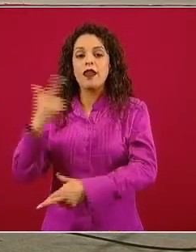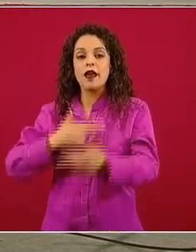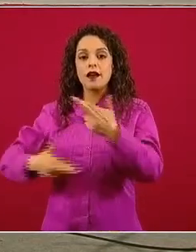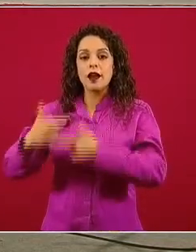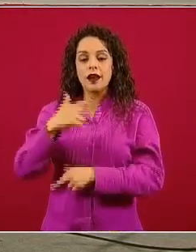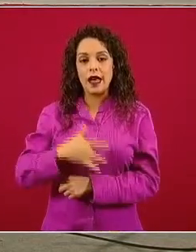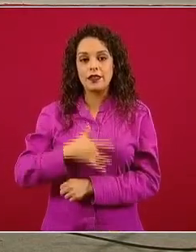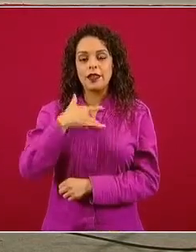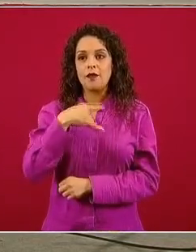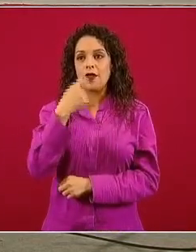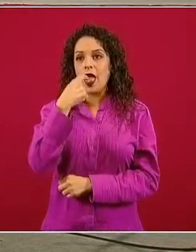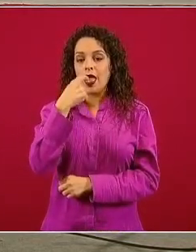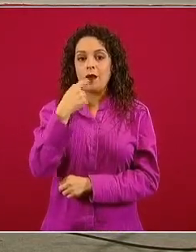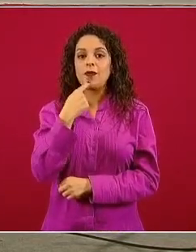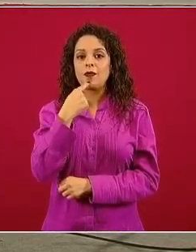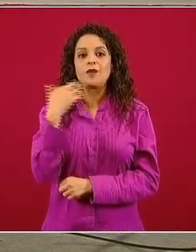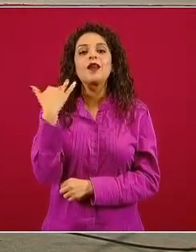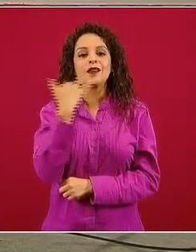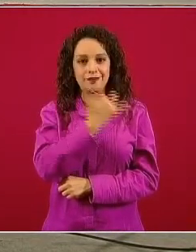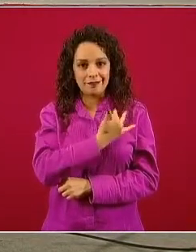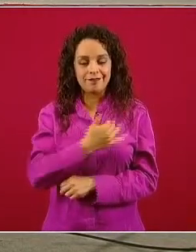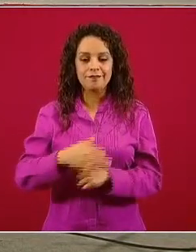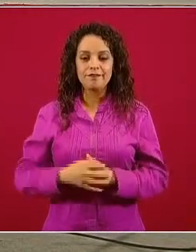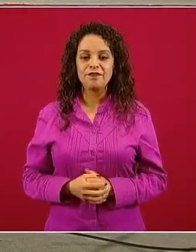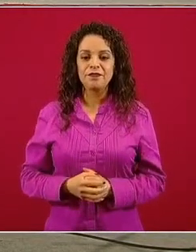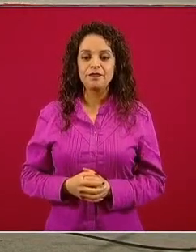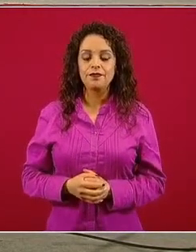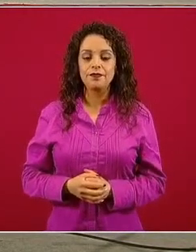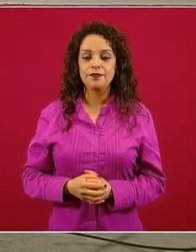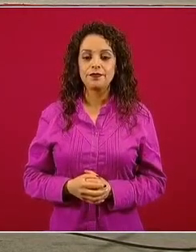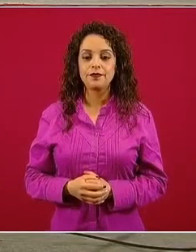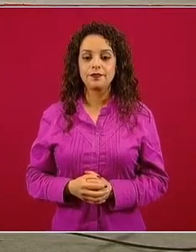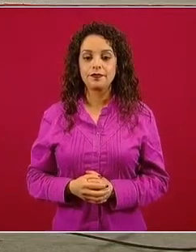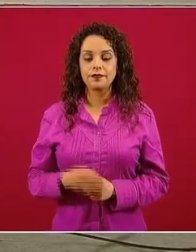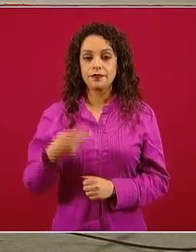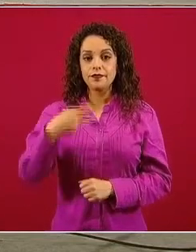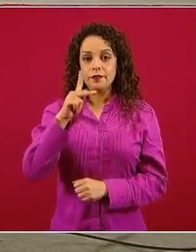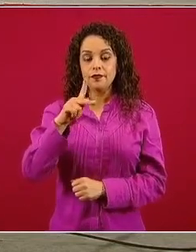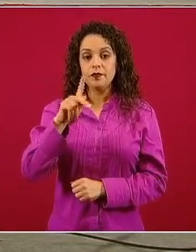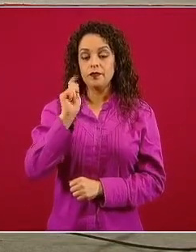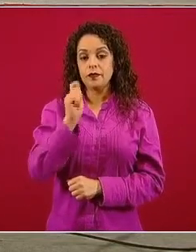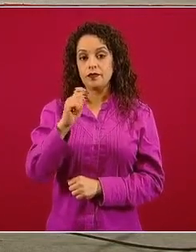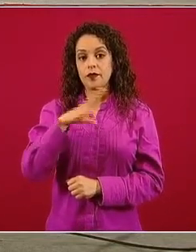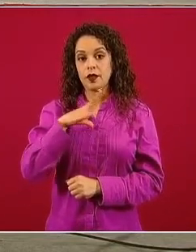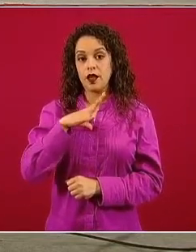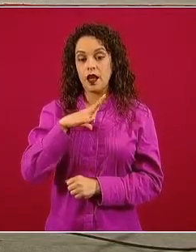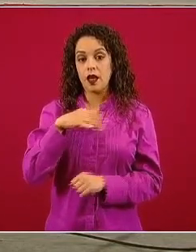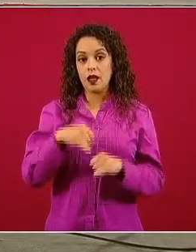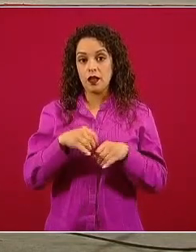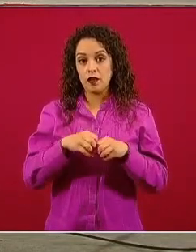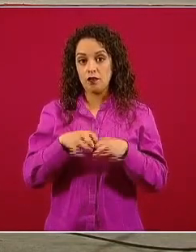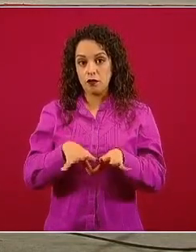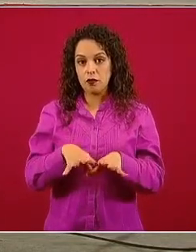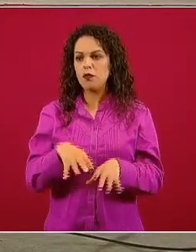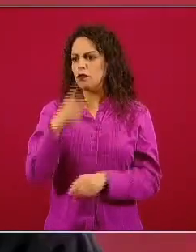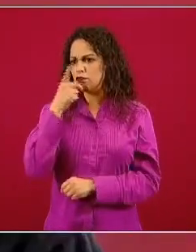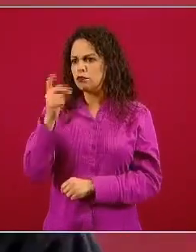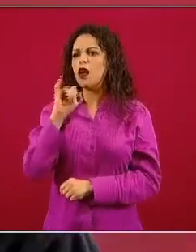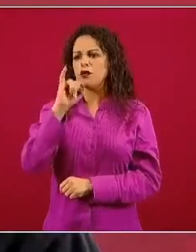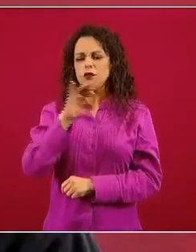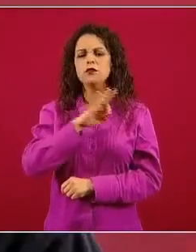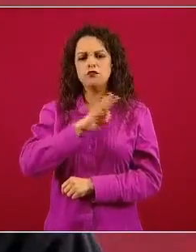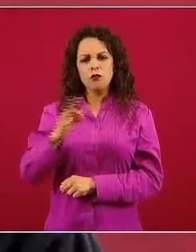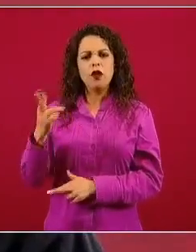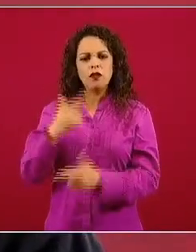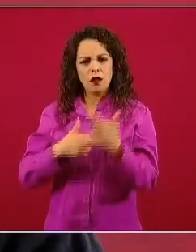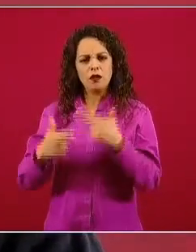pero por lo menos hasta el momento de lo que se ha estado evidenciando en la bibliografía internacional, se han llegado a recuperar. Vamos a ver en